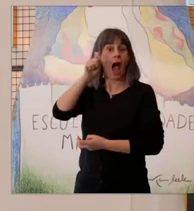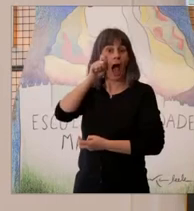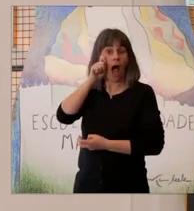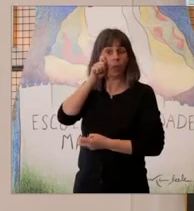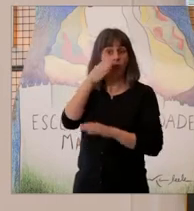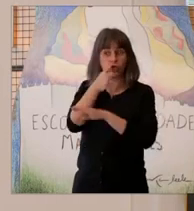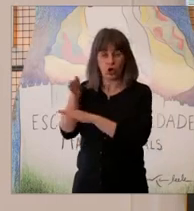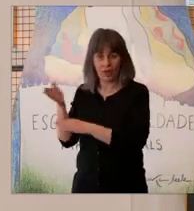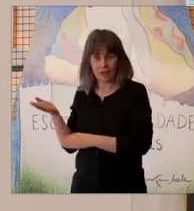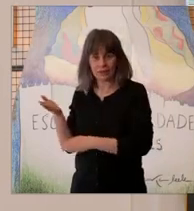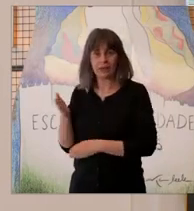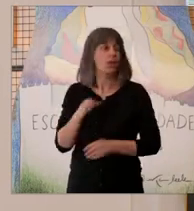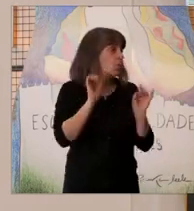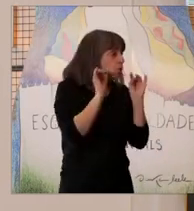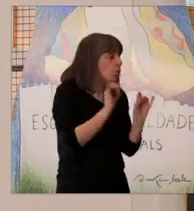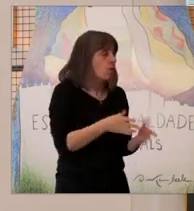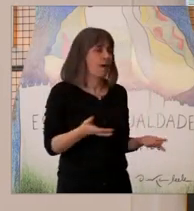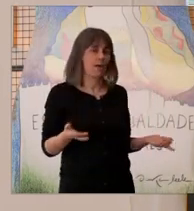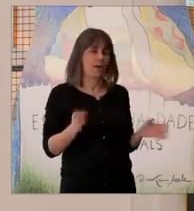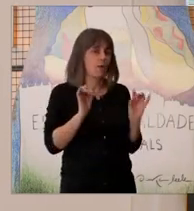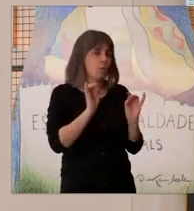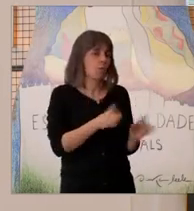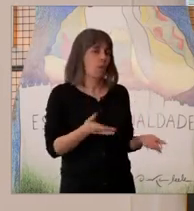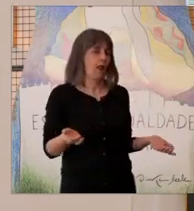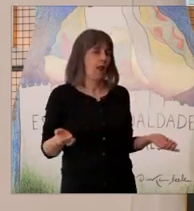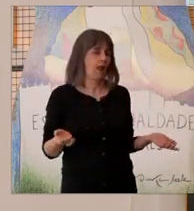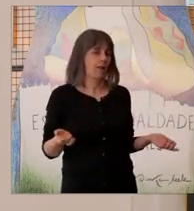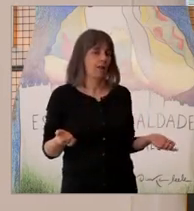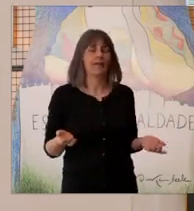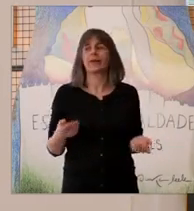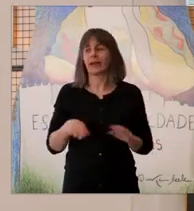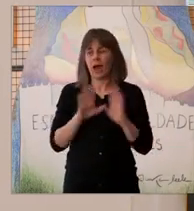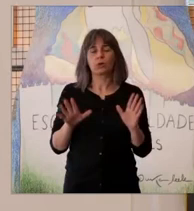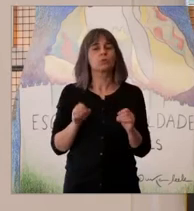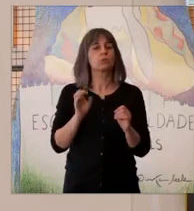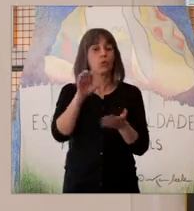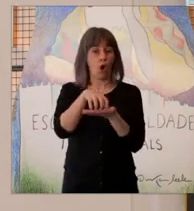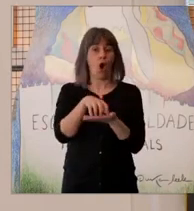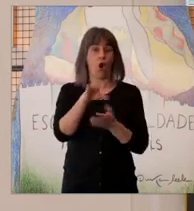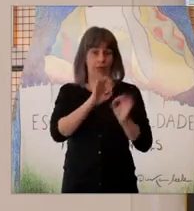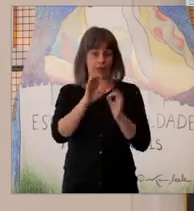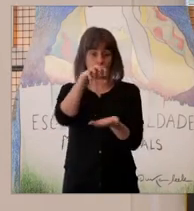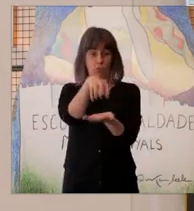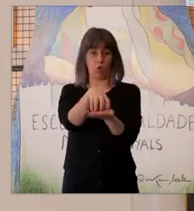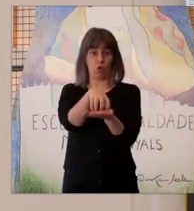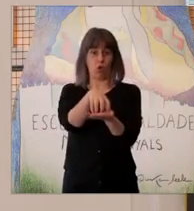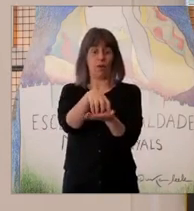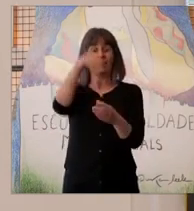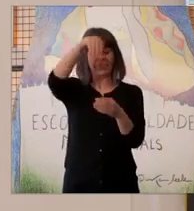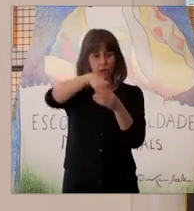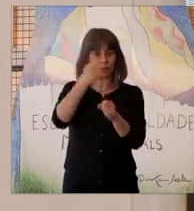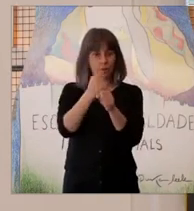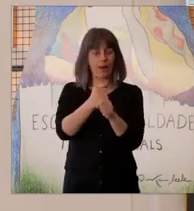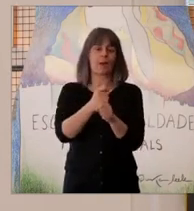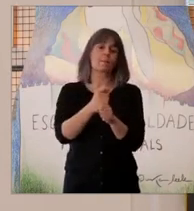Exactamente igual que obligara y hubiera cierta penalización con periodistas dedicados a eso sí pero sabes qué pasa con los